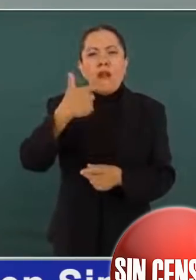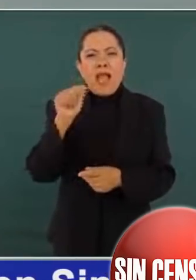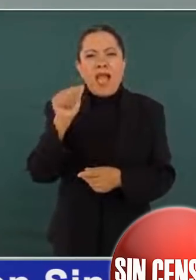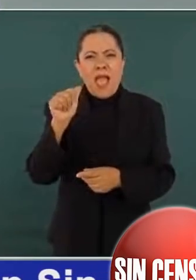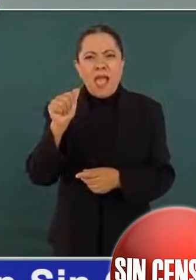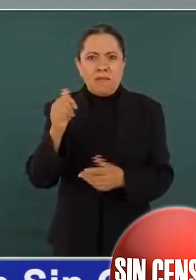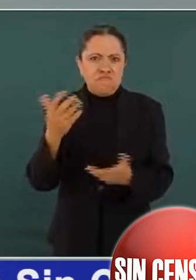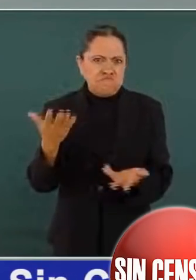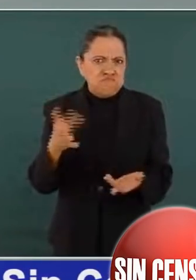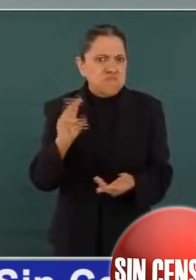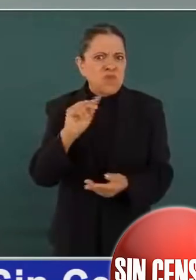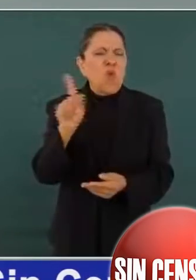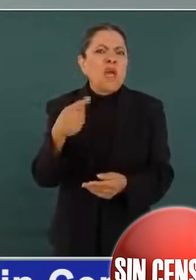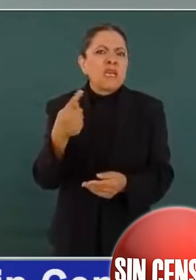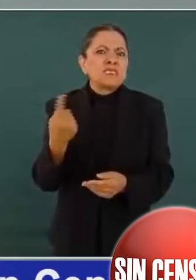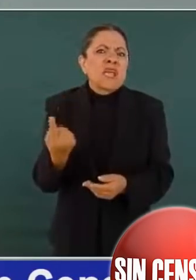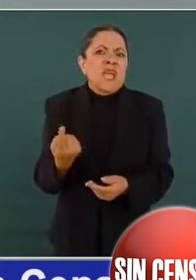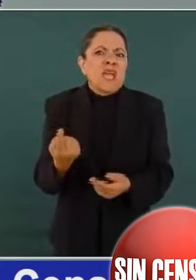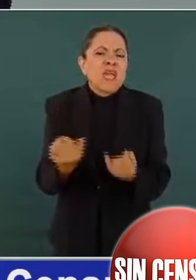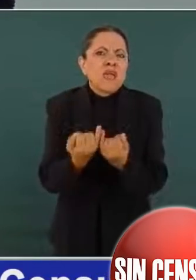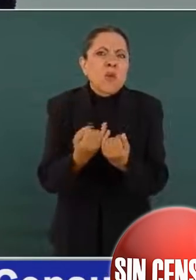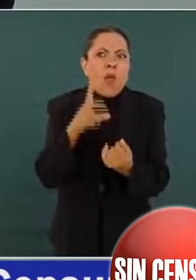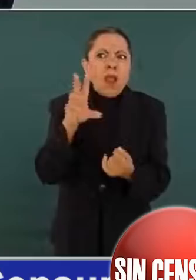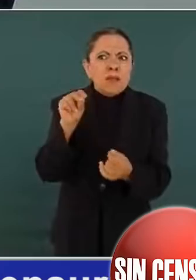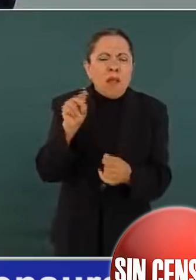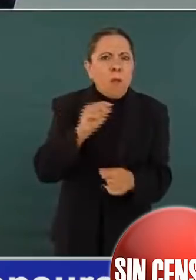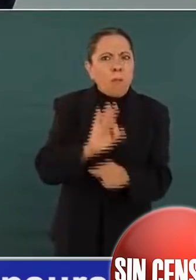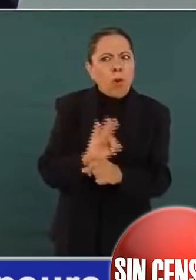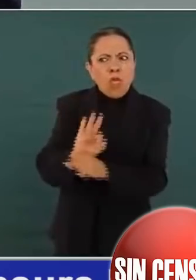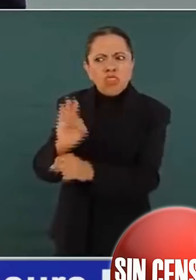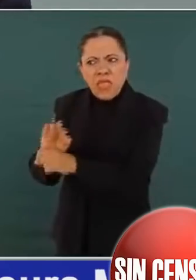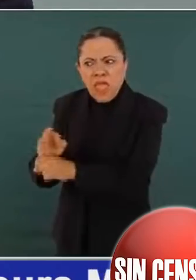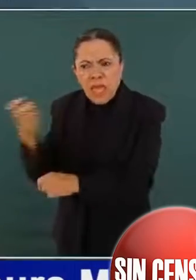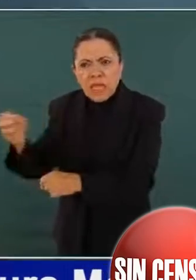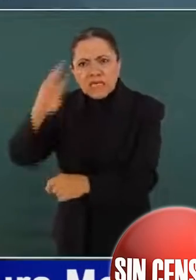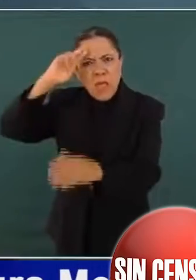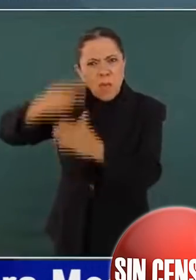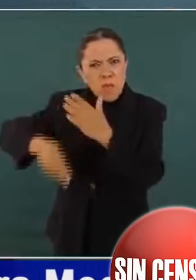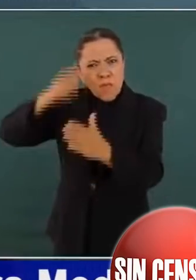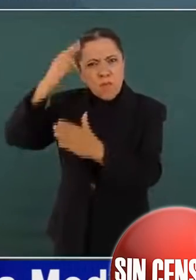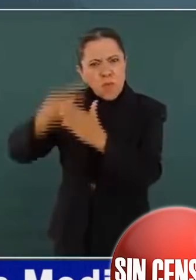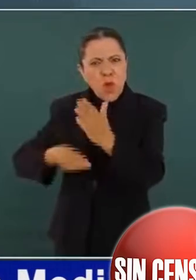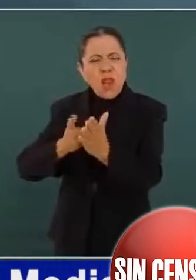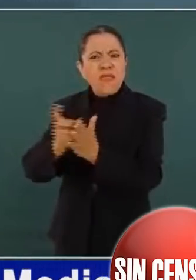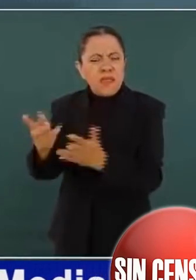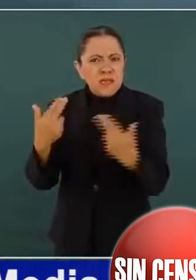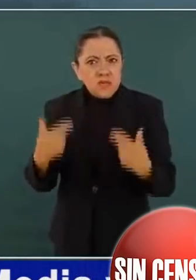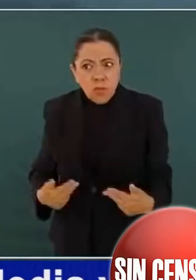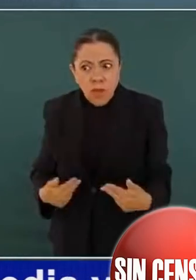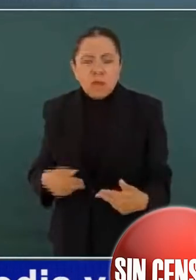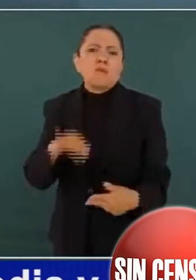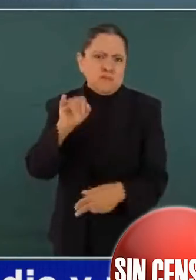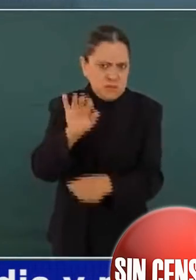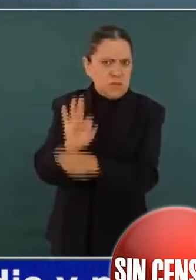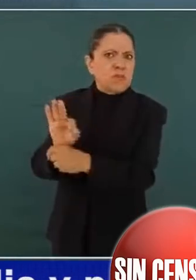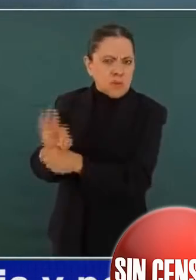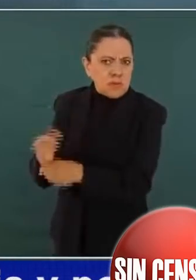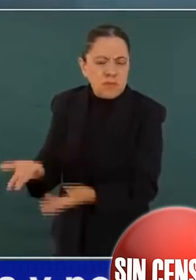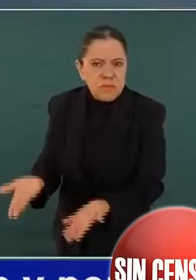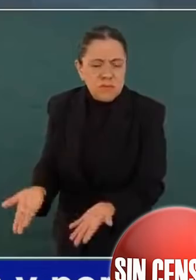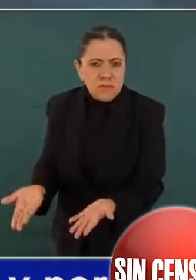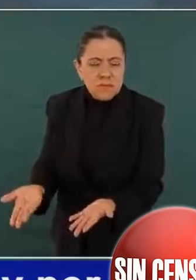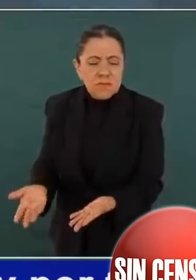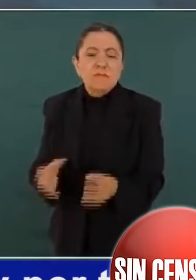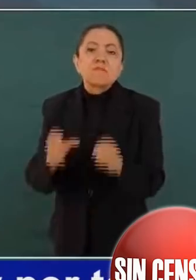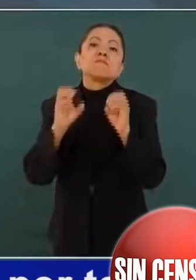proteger al que se le viola un derecho humano o es víctima